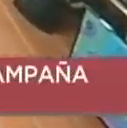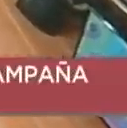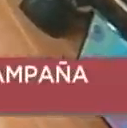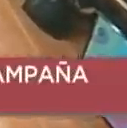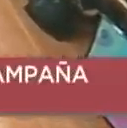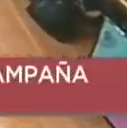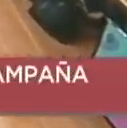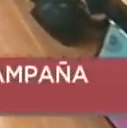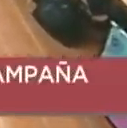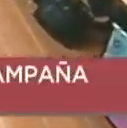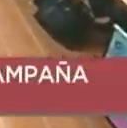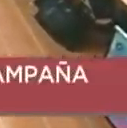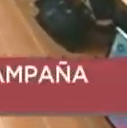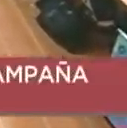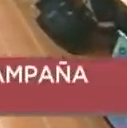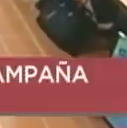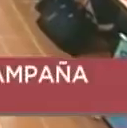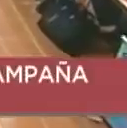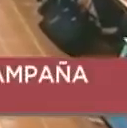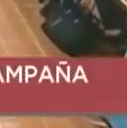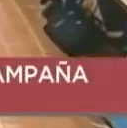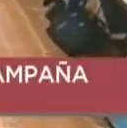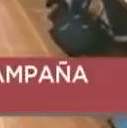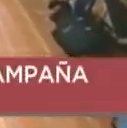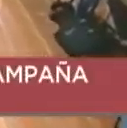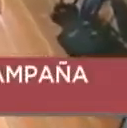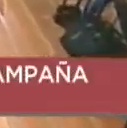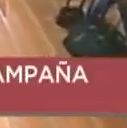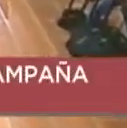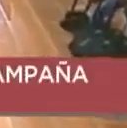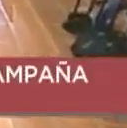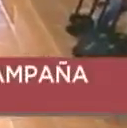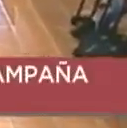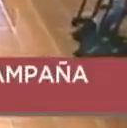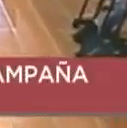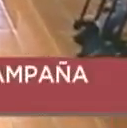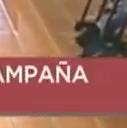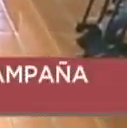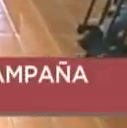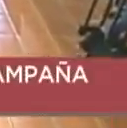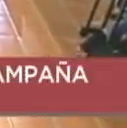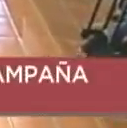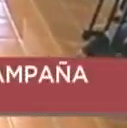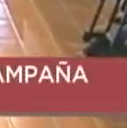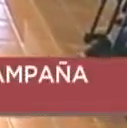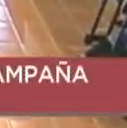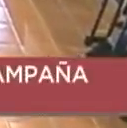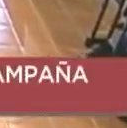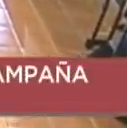Mérida, Trujillo, La Guaira, Cojedes,